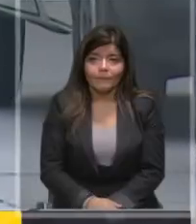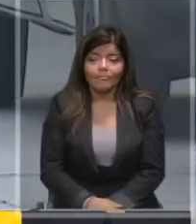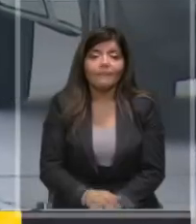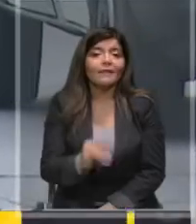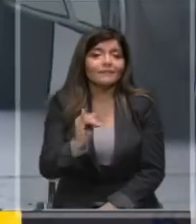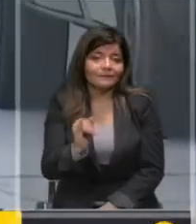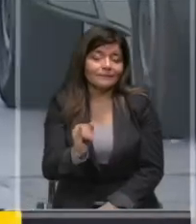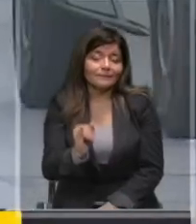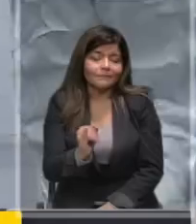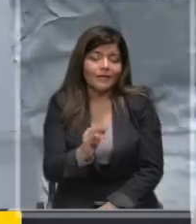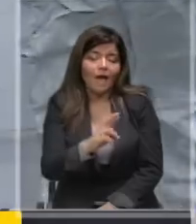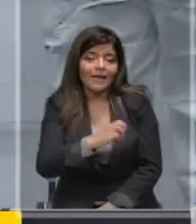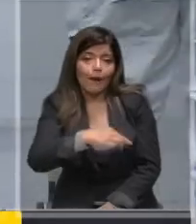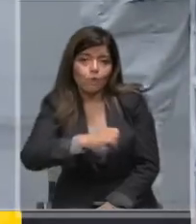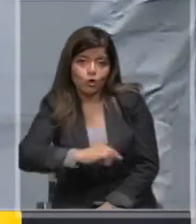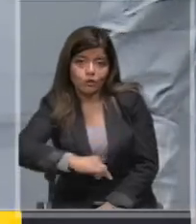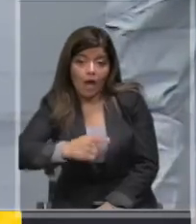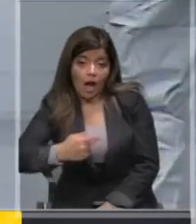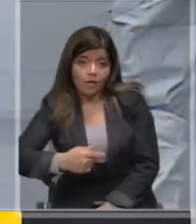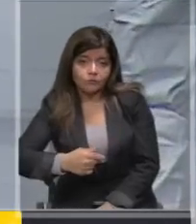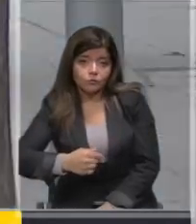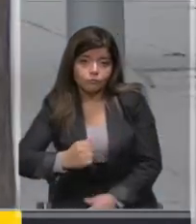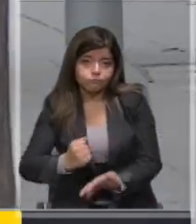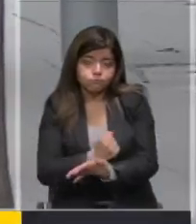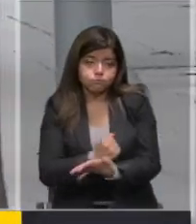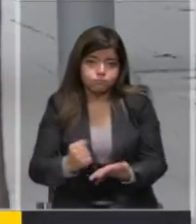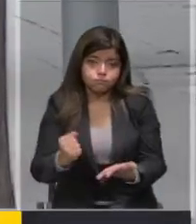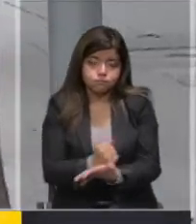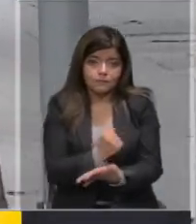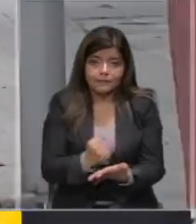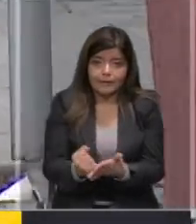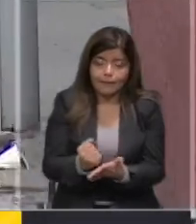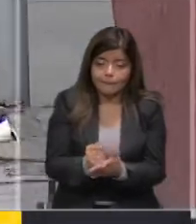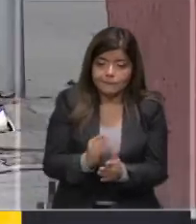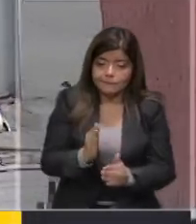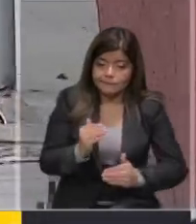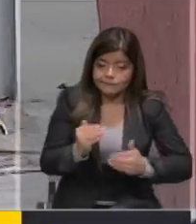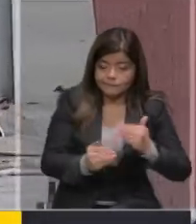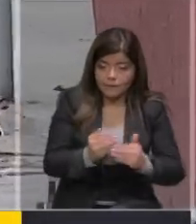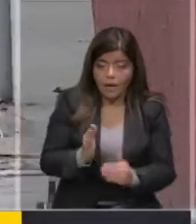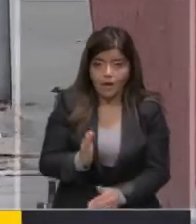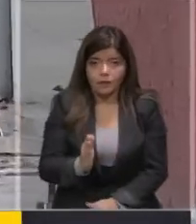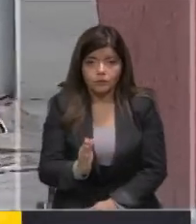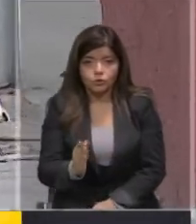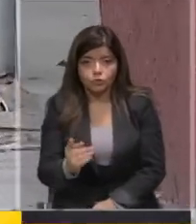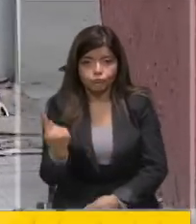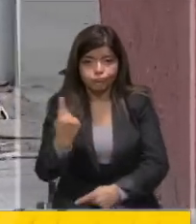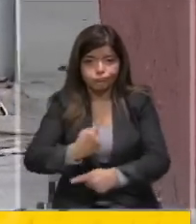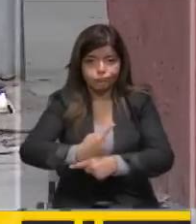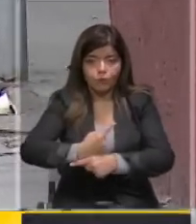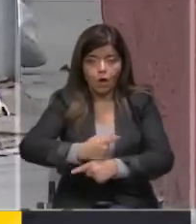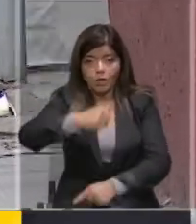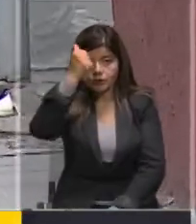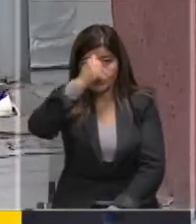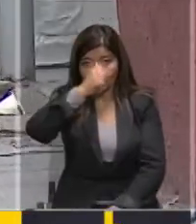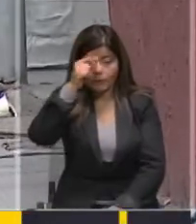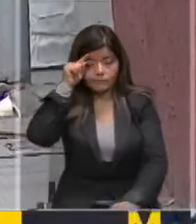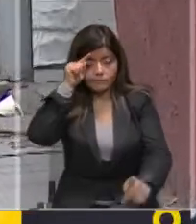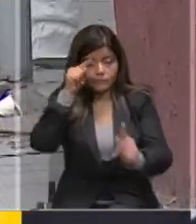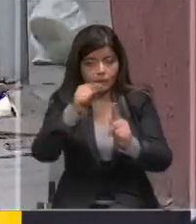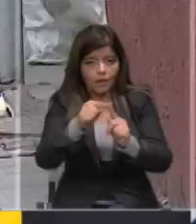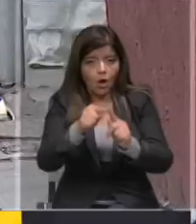Sí Ramón son diligencias que han se han mantenido durante todo este domingo con un foco